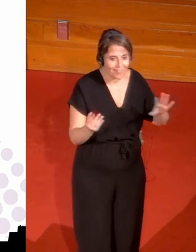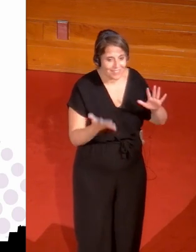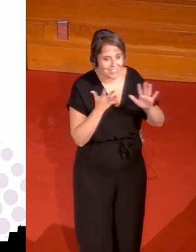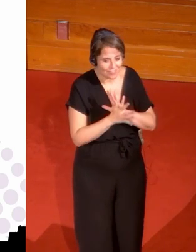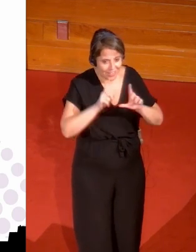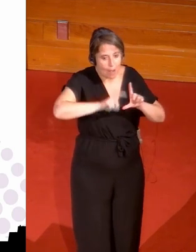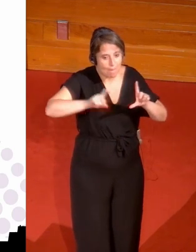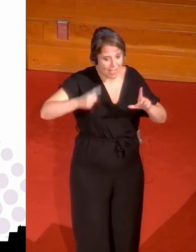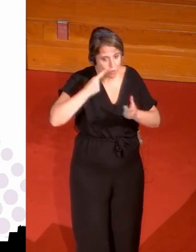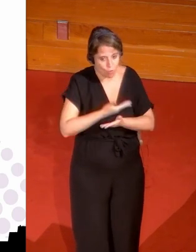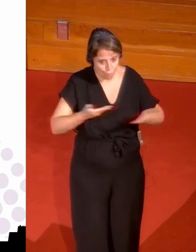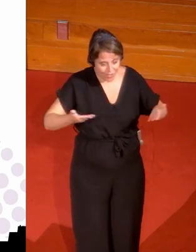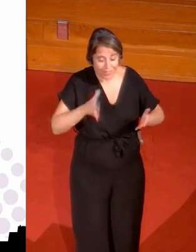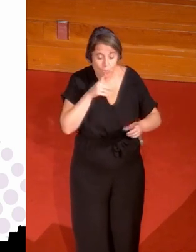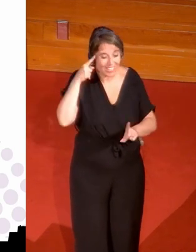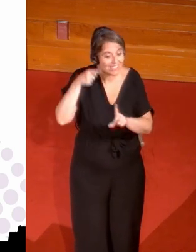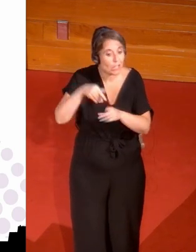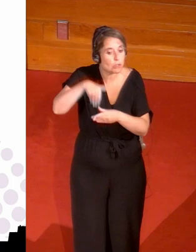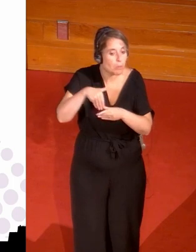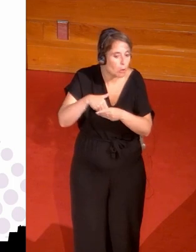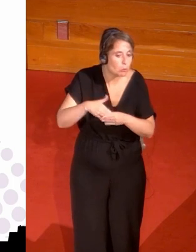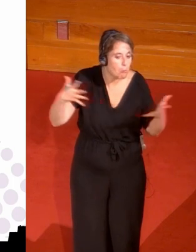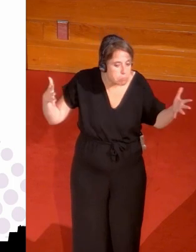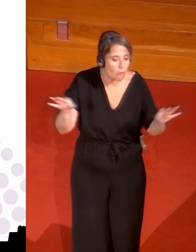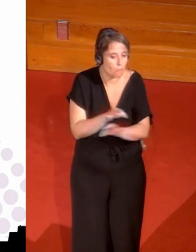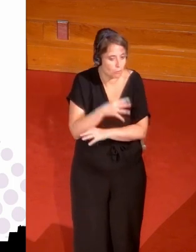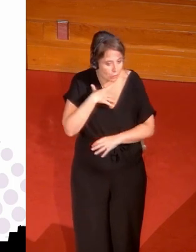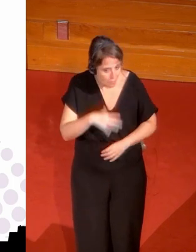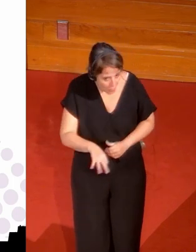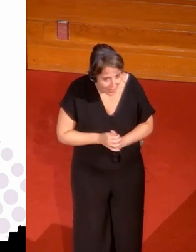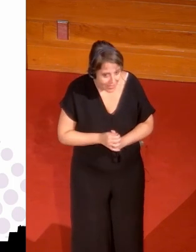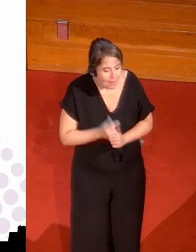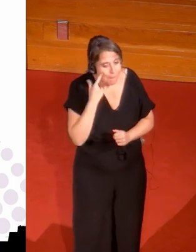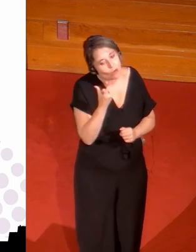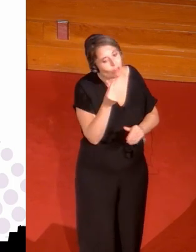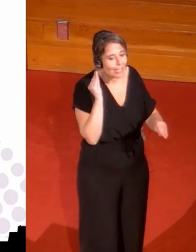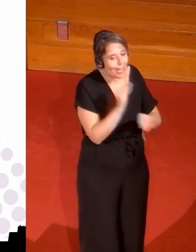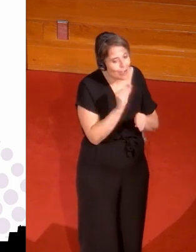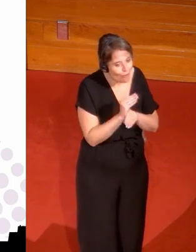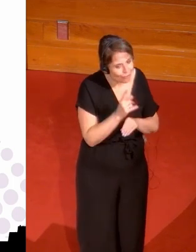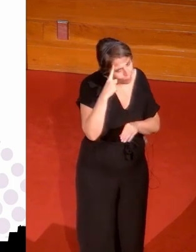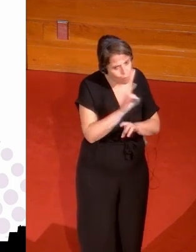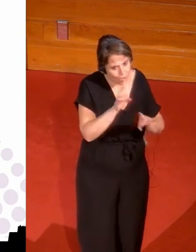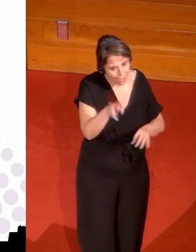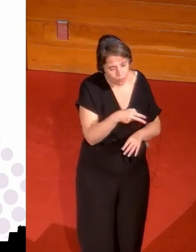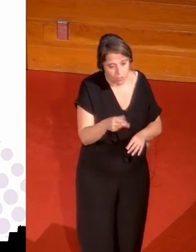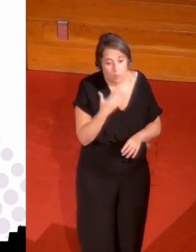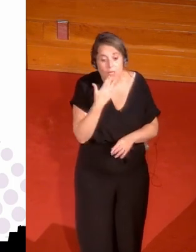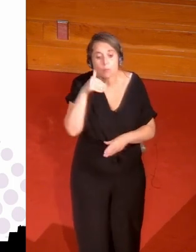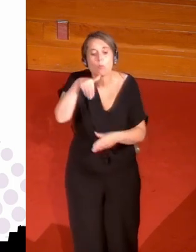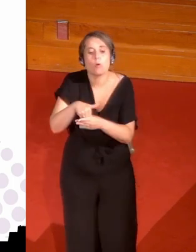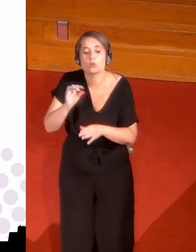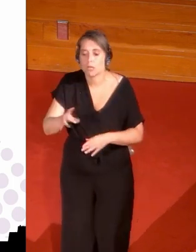baremo más fiable que el de la intención de Voto porque ya sabemos que la intención de Voto podemos mentir y usted A quién vota yo no voy a votar